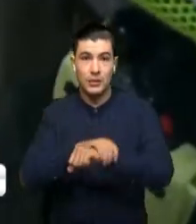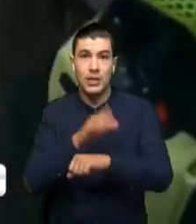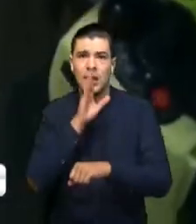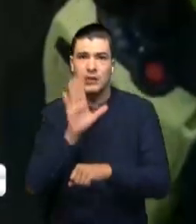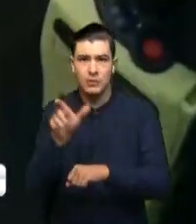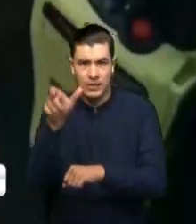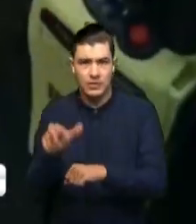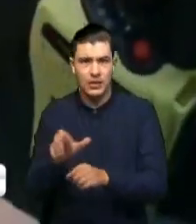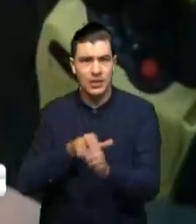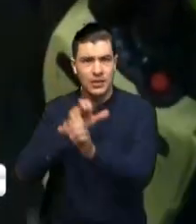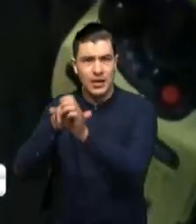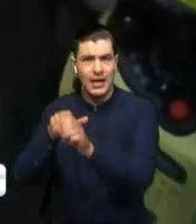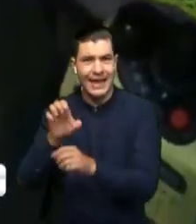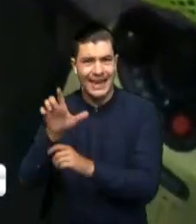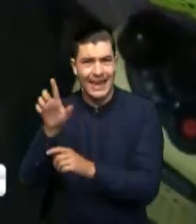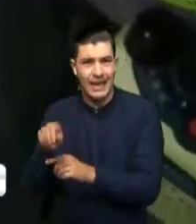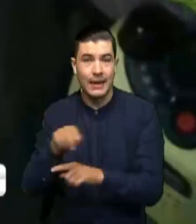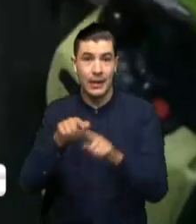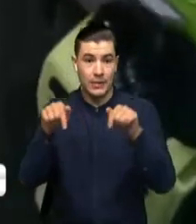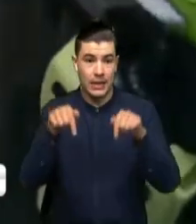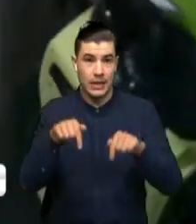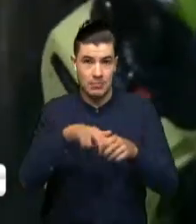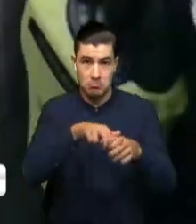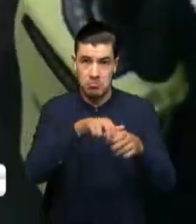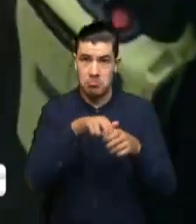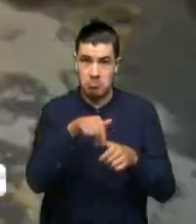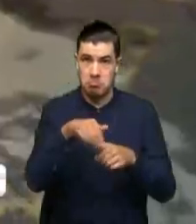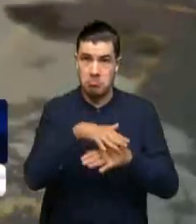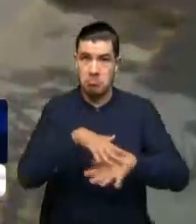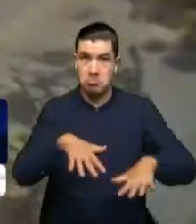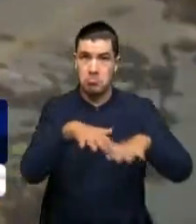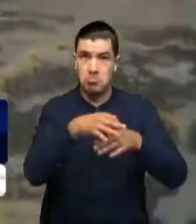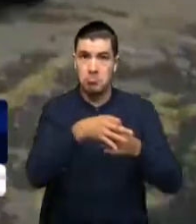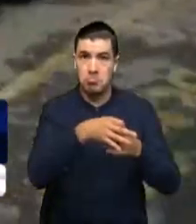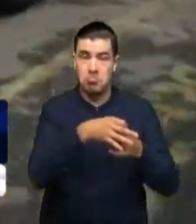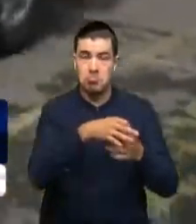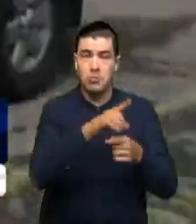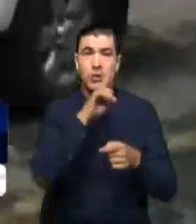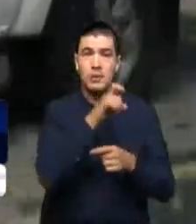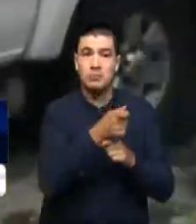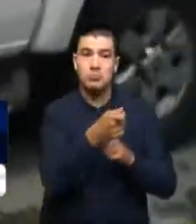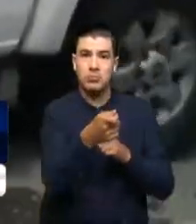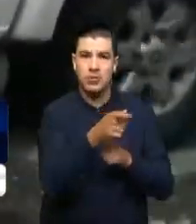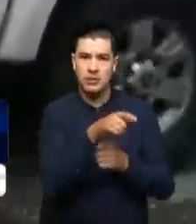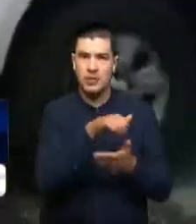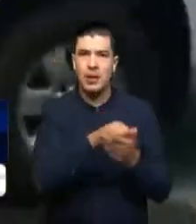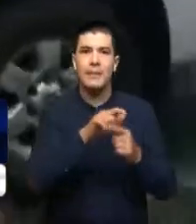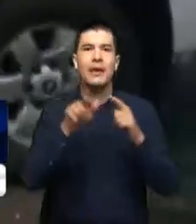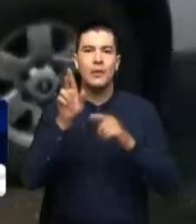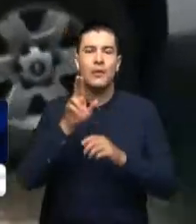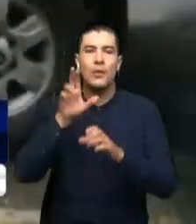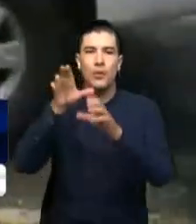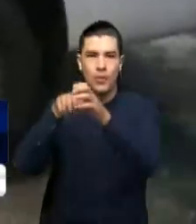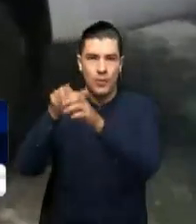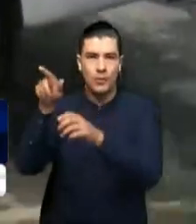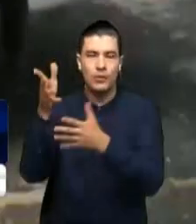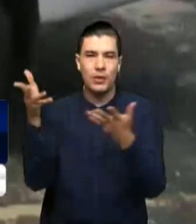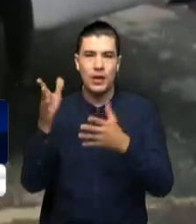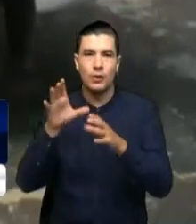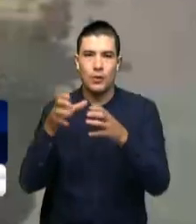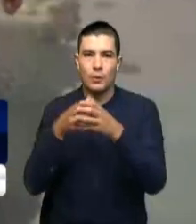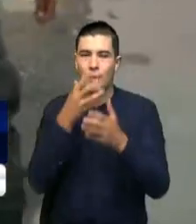10 mario presunto integrante de la compañía diego del rn que opera en el municipio de teorama en norte de santander fue capturado por la policía